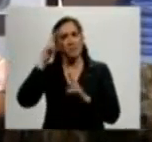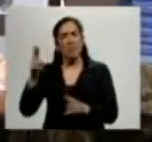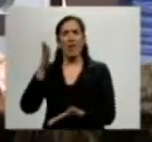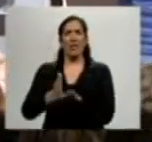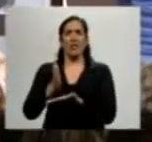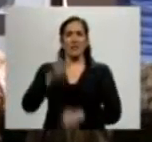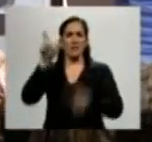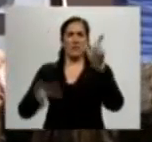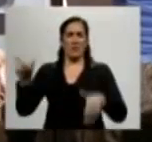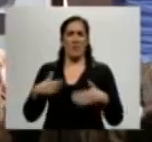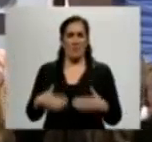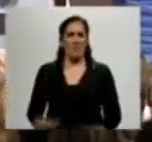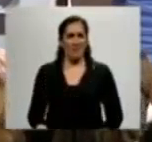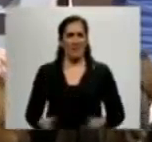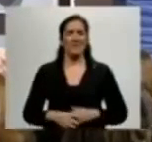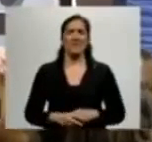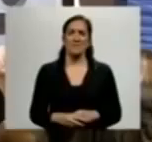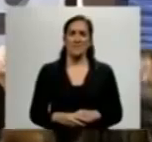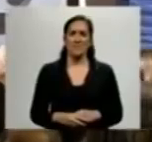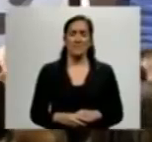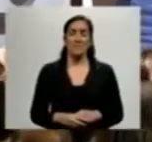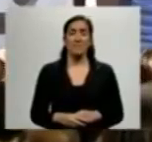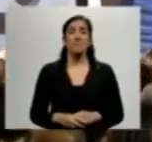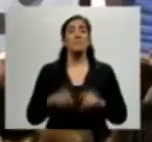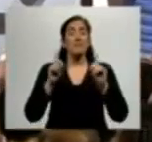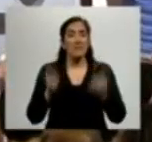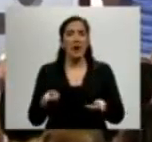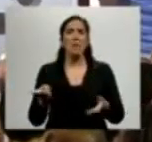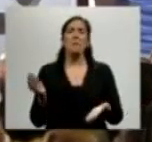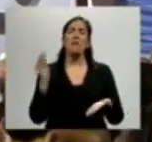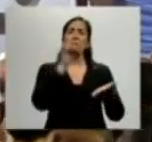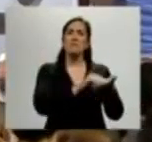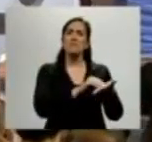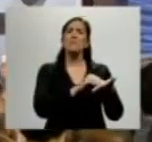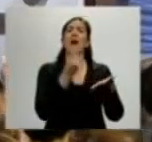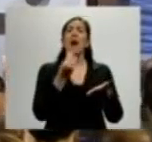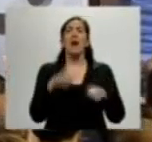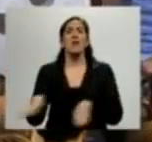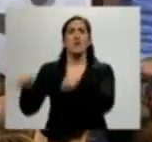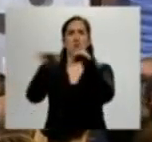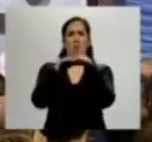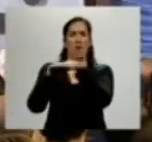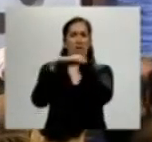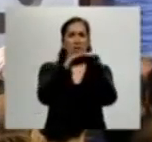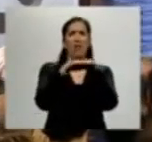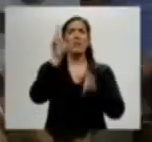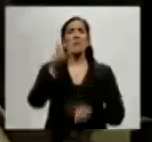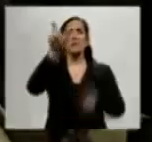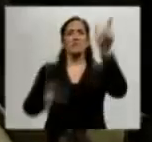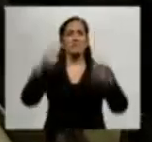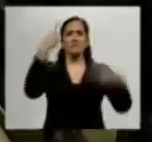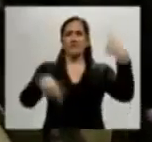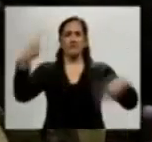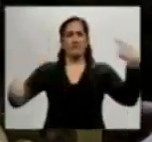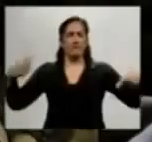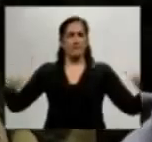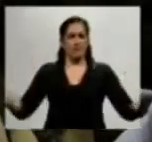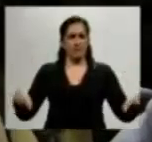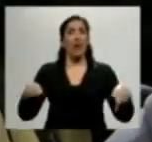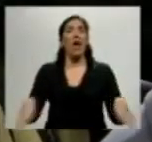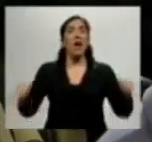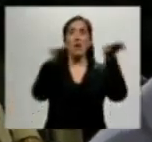humanos. Y también incorporar el principio de igualdad y diversidad.